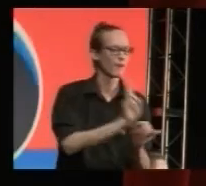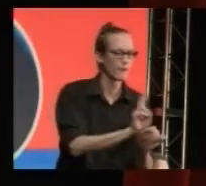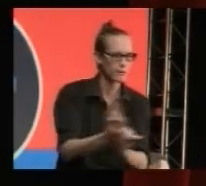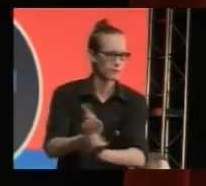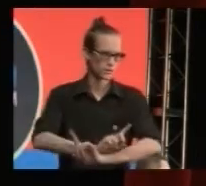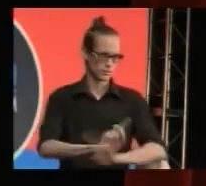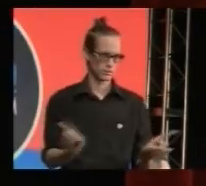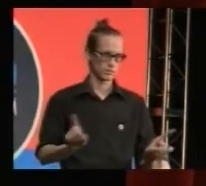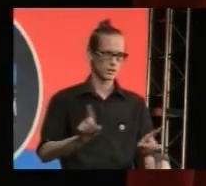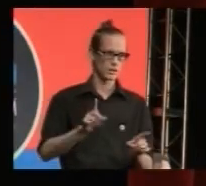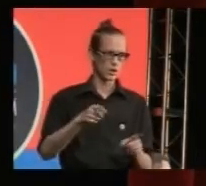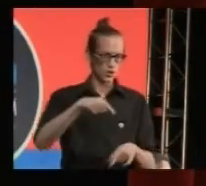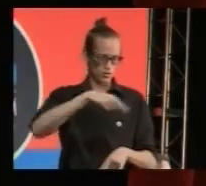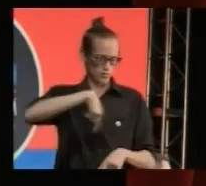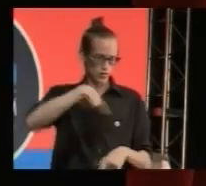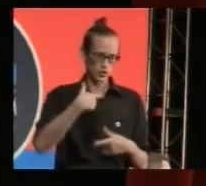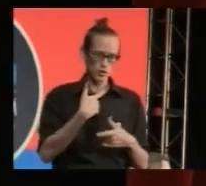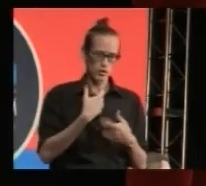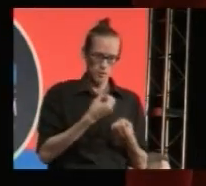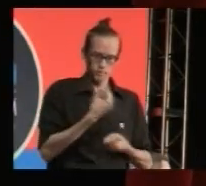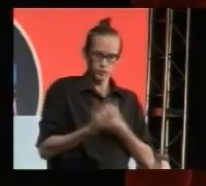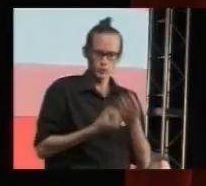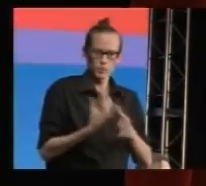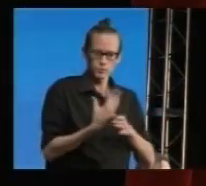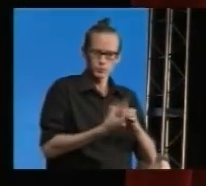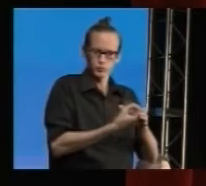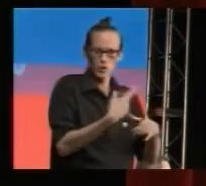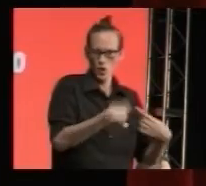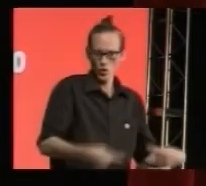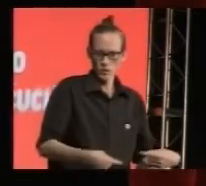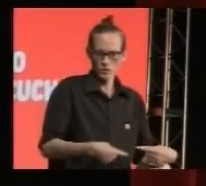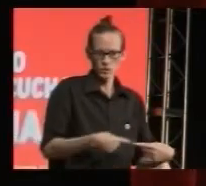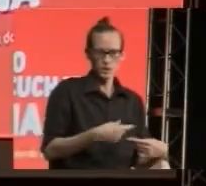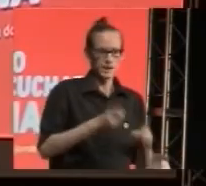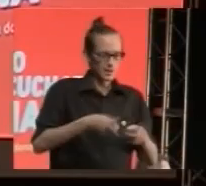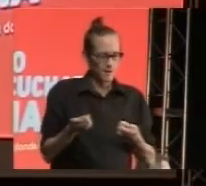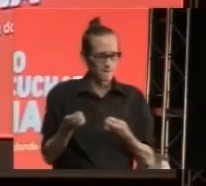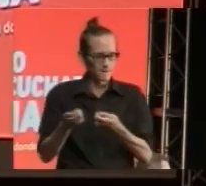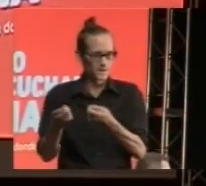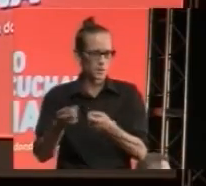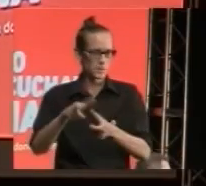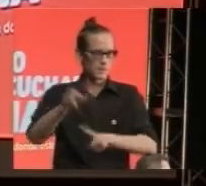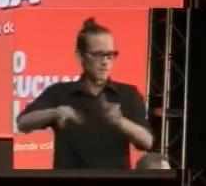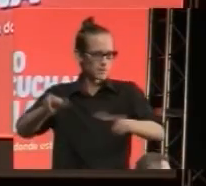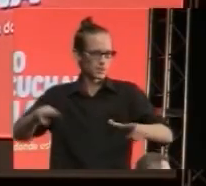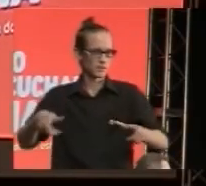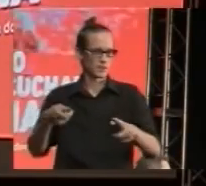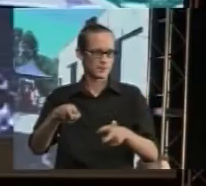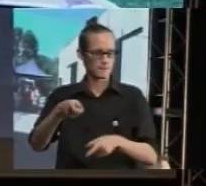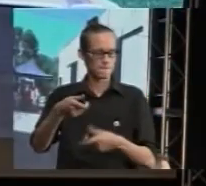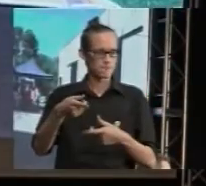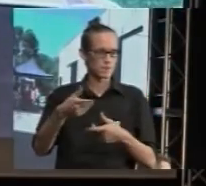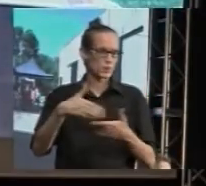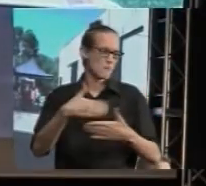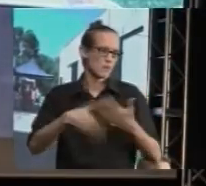vez que producimos hechos propios del Estado municipal, promovemos iniciativas ciudadanas en un proceso de